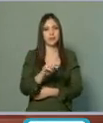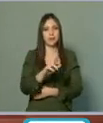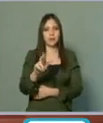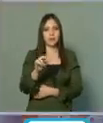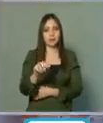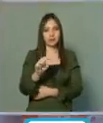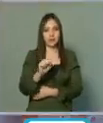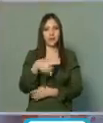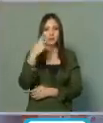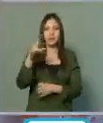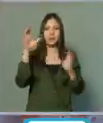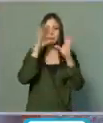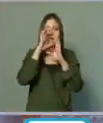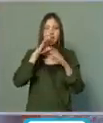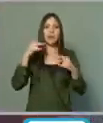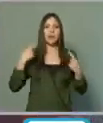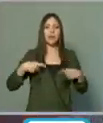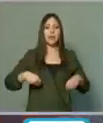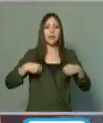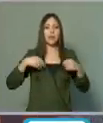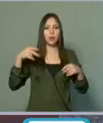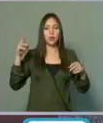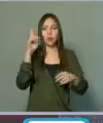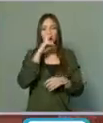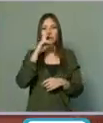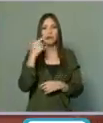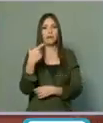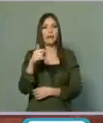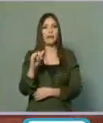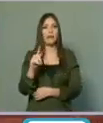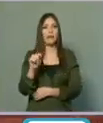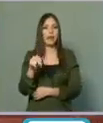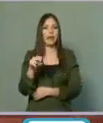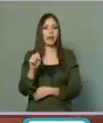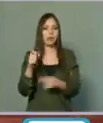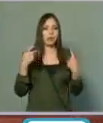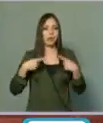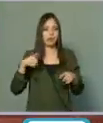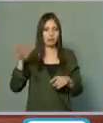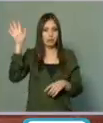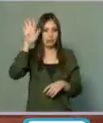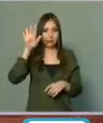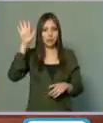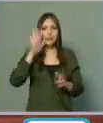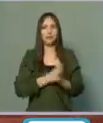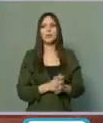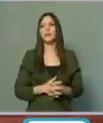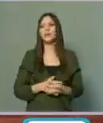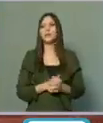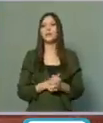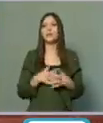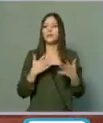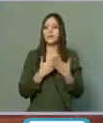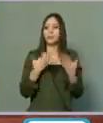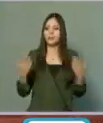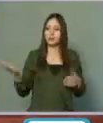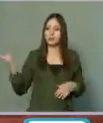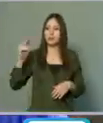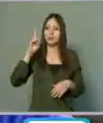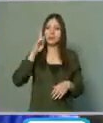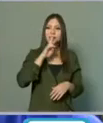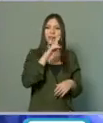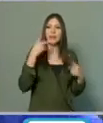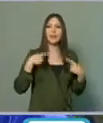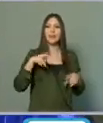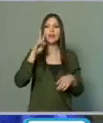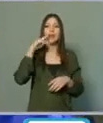gitanos rusos. Muy bien. Háganse para acá, muchachos, para que los vea el público. Bueno, a ti te ven desde muy lejos. Bueno, a